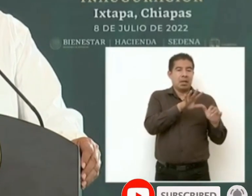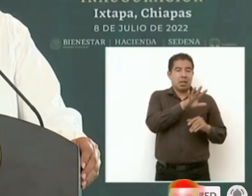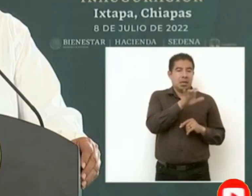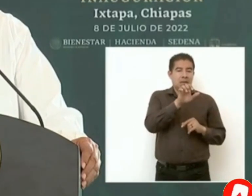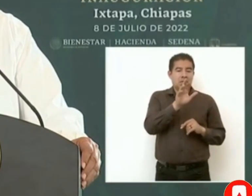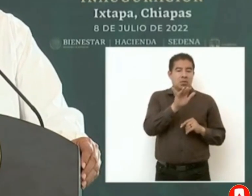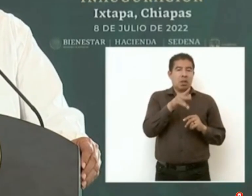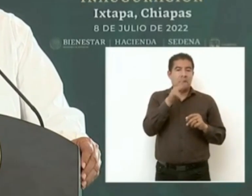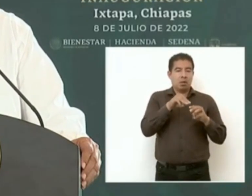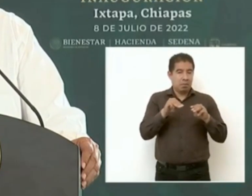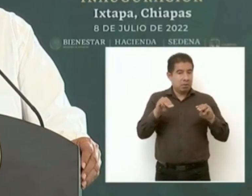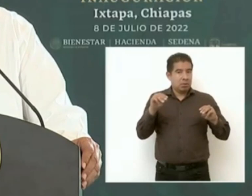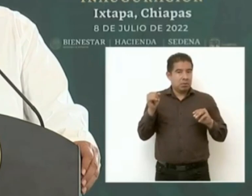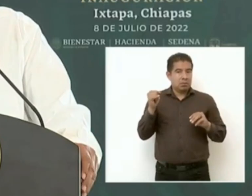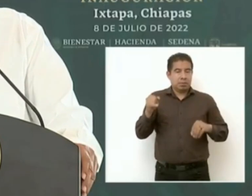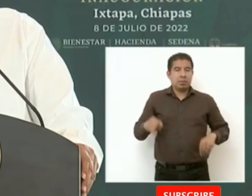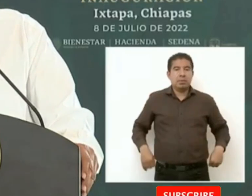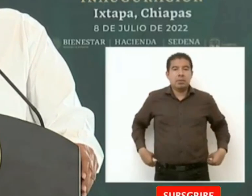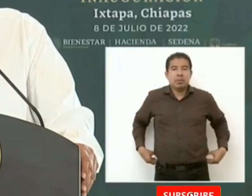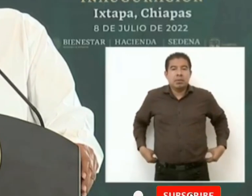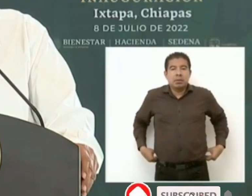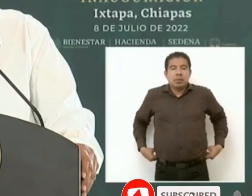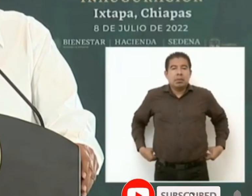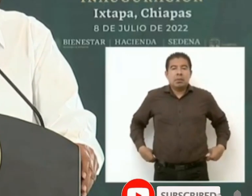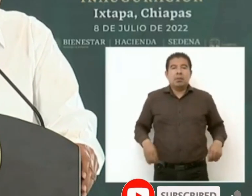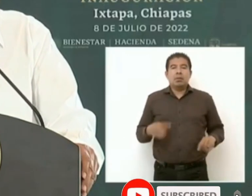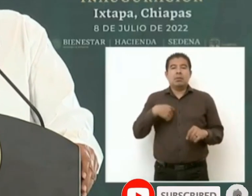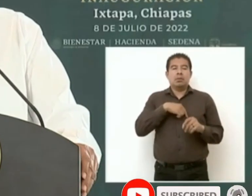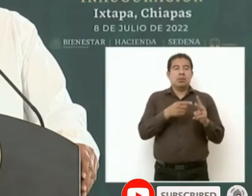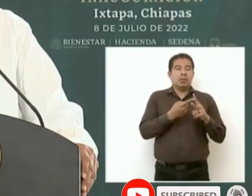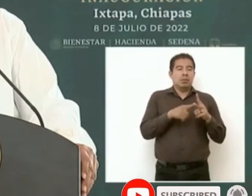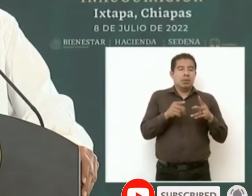1,550 kilómetros que vamos a inaugurar